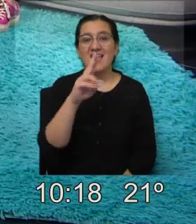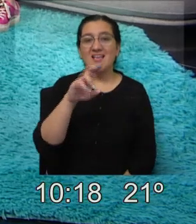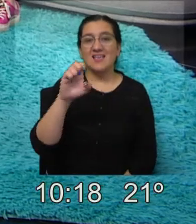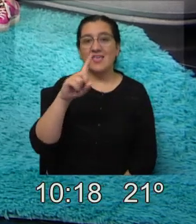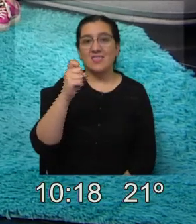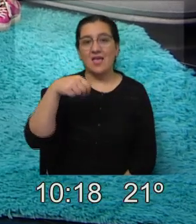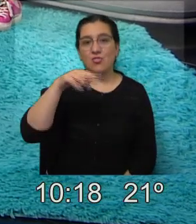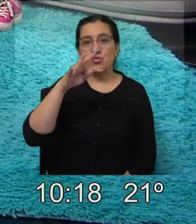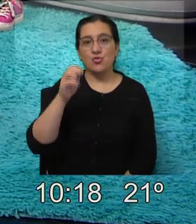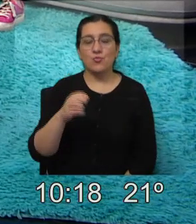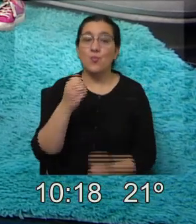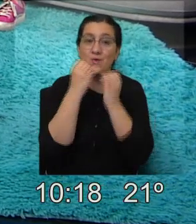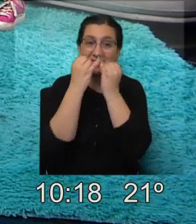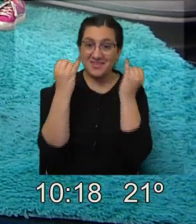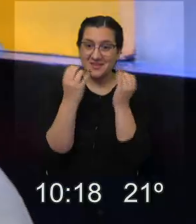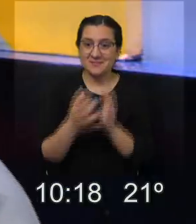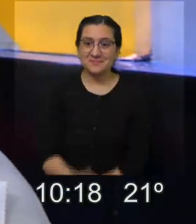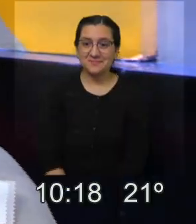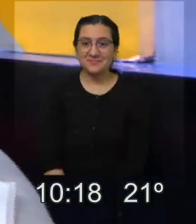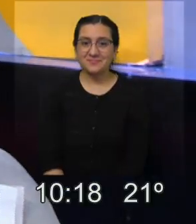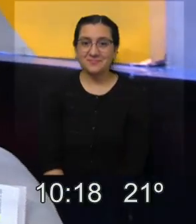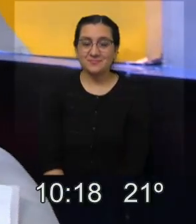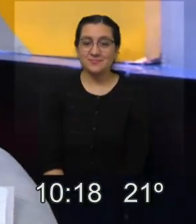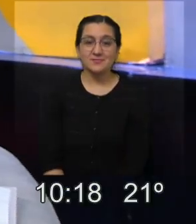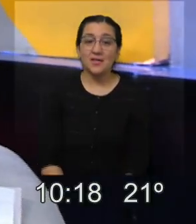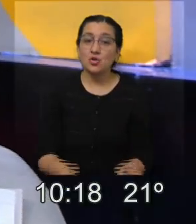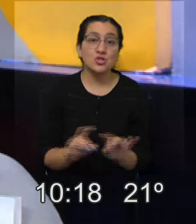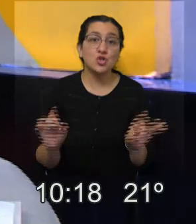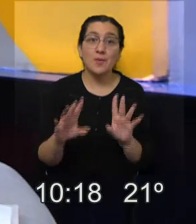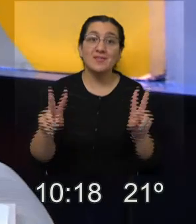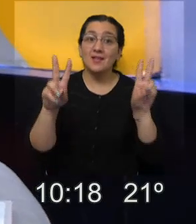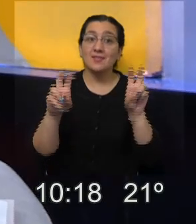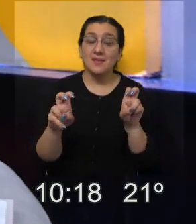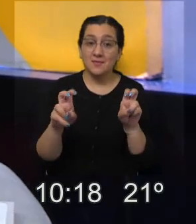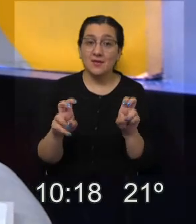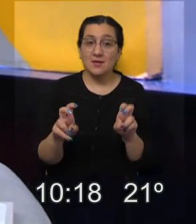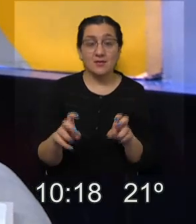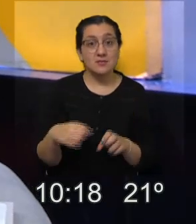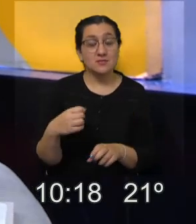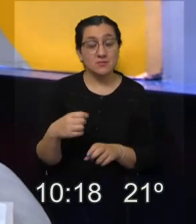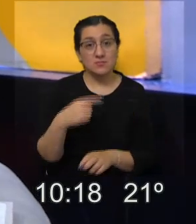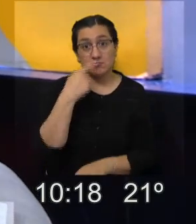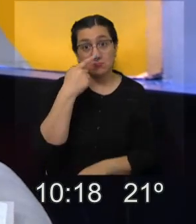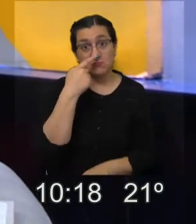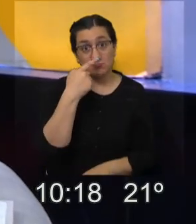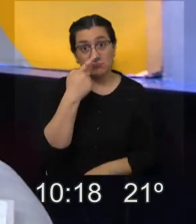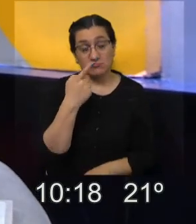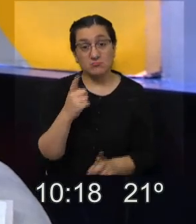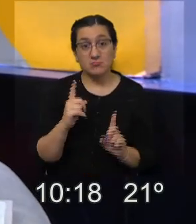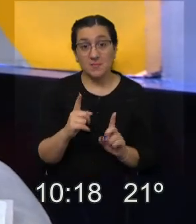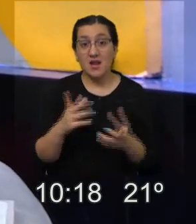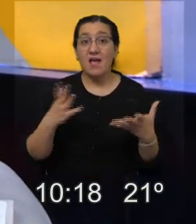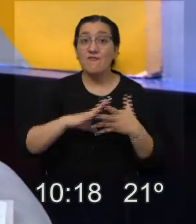bienvenidos. Buenos días, bien hallados. No solo la temática nos interpela, sino que también